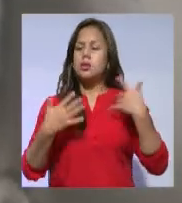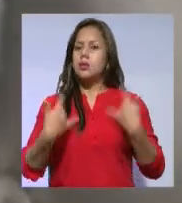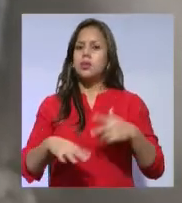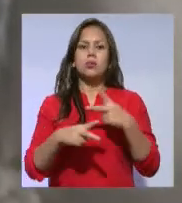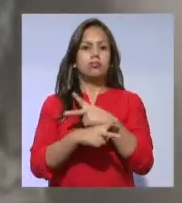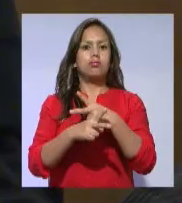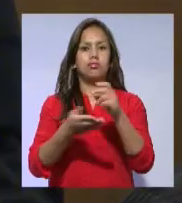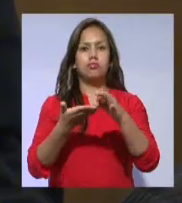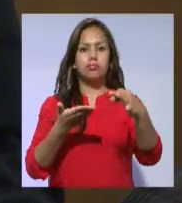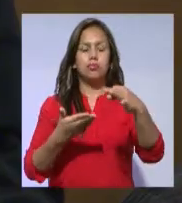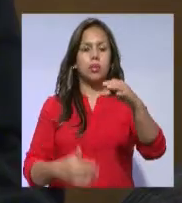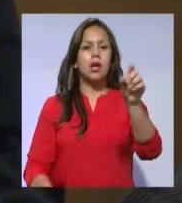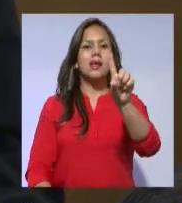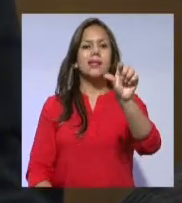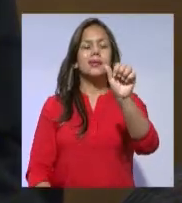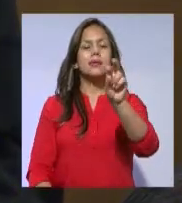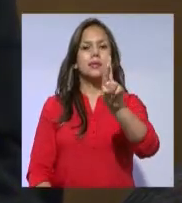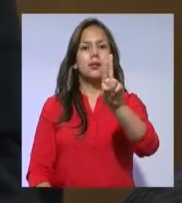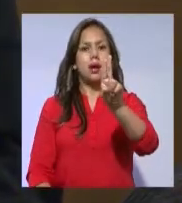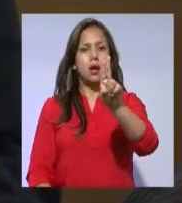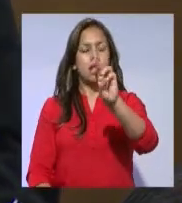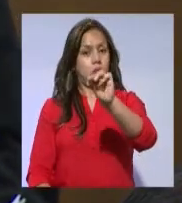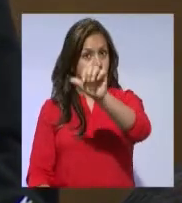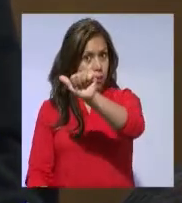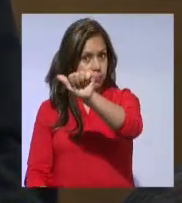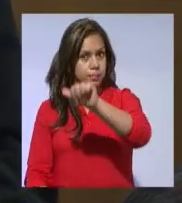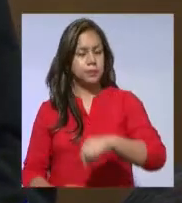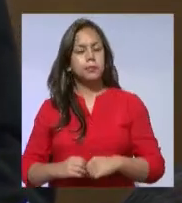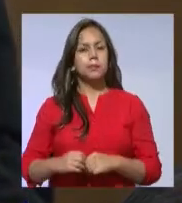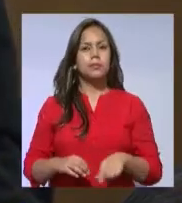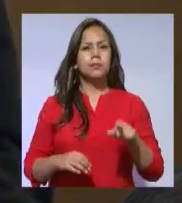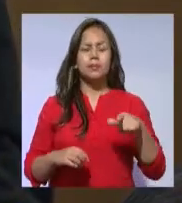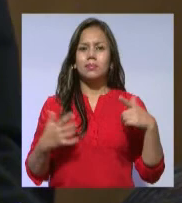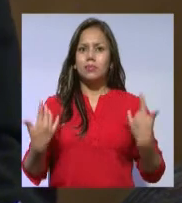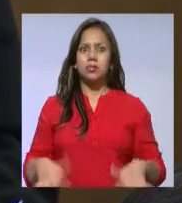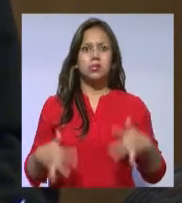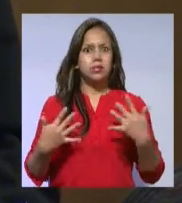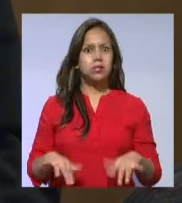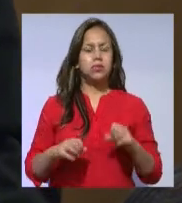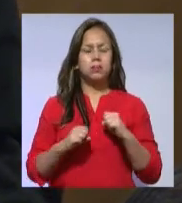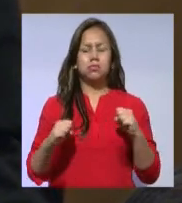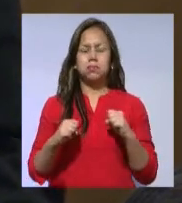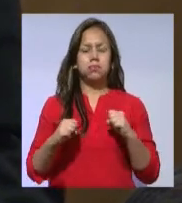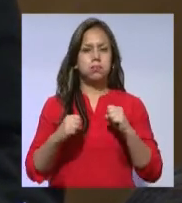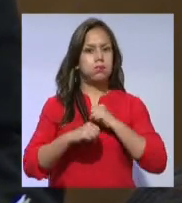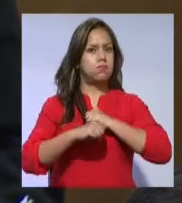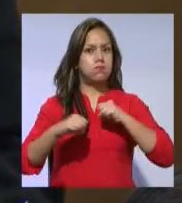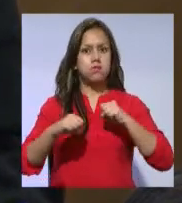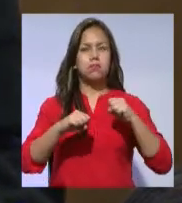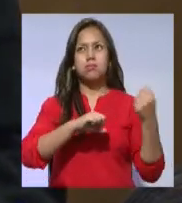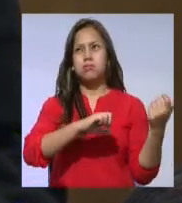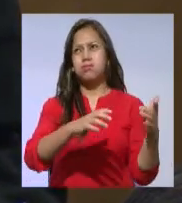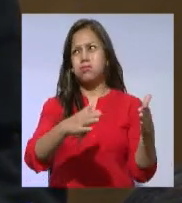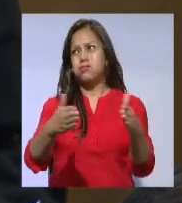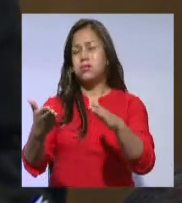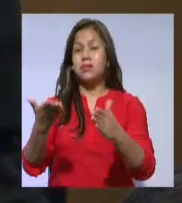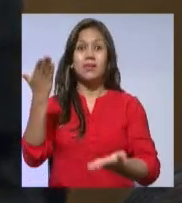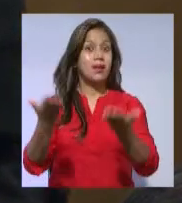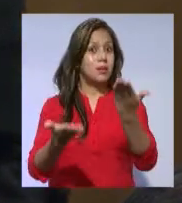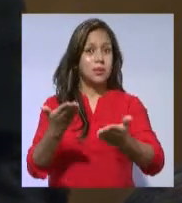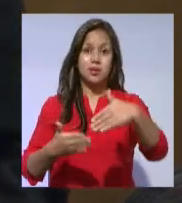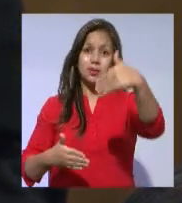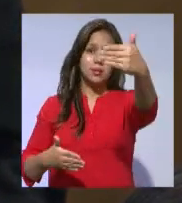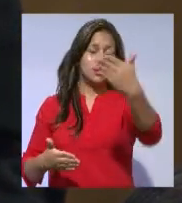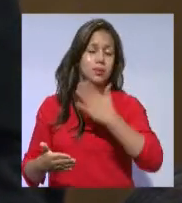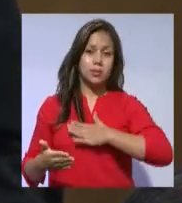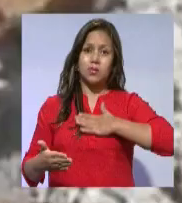al cantón zaruma que exista una catástrofe mayor con la pérdida de vidas humanas y afectación